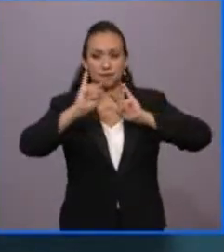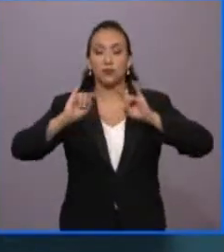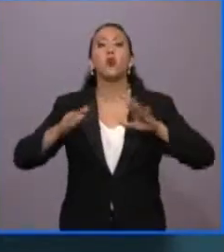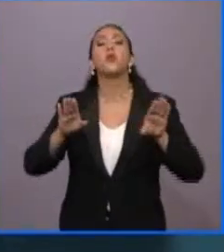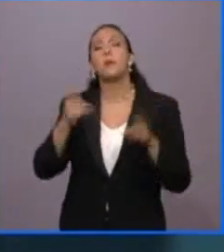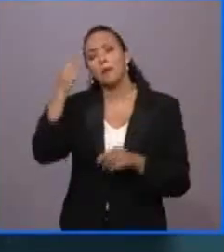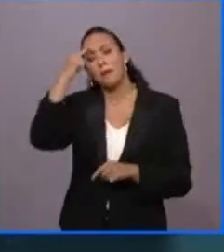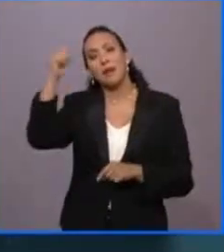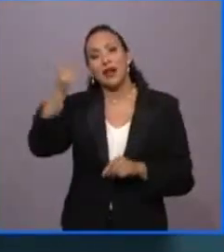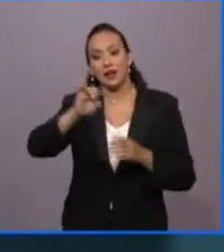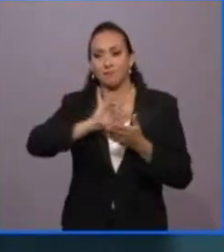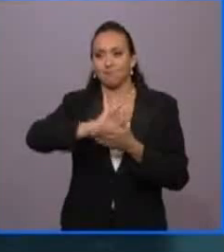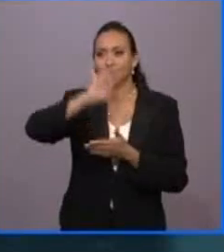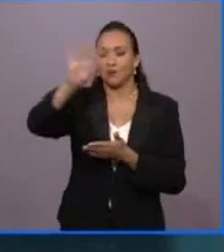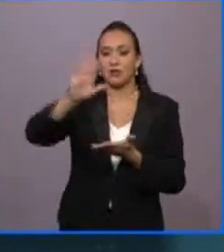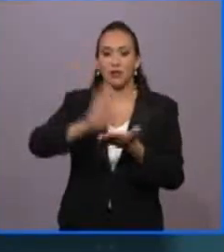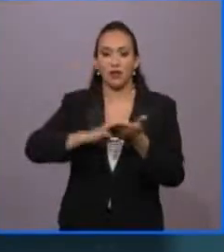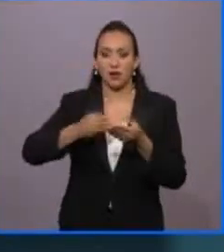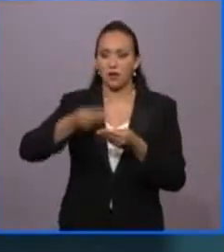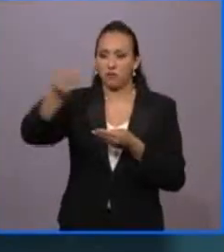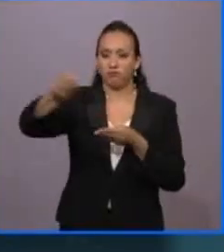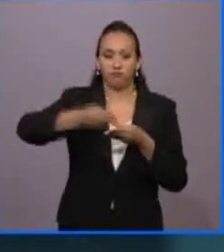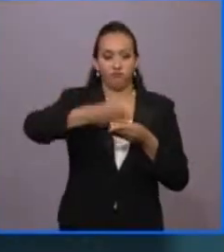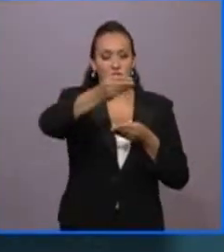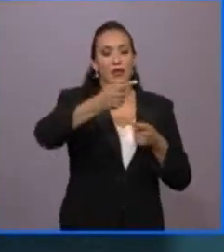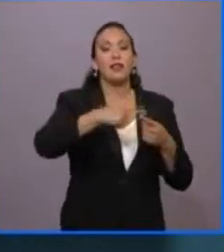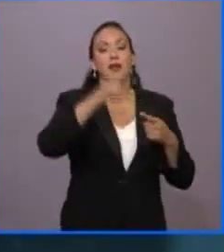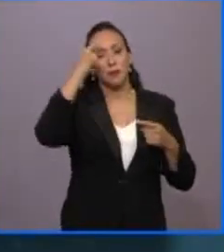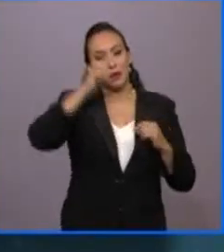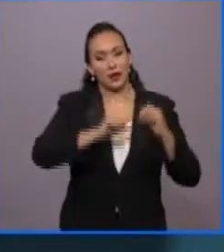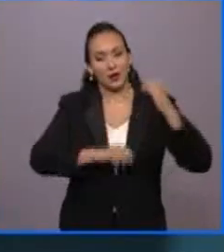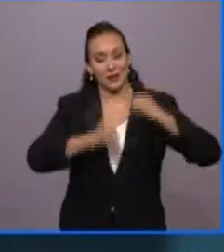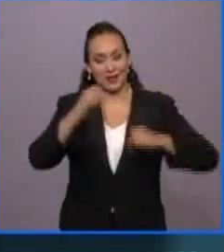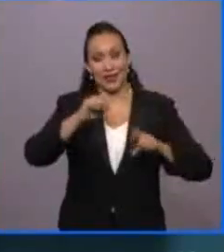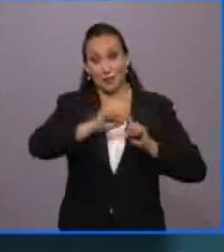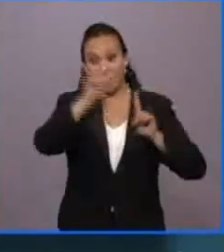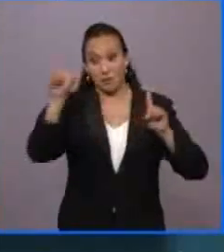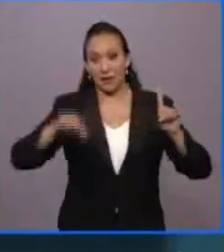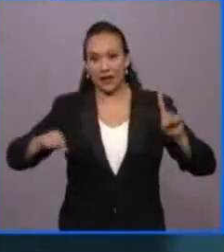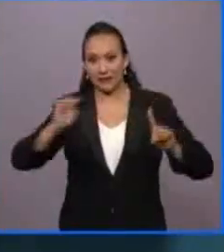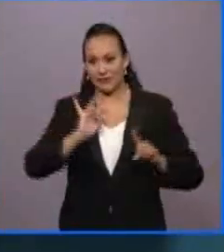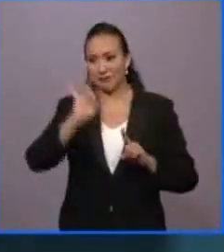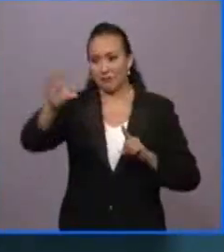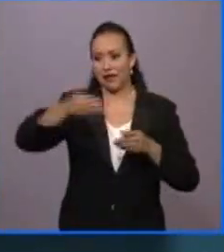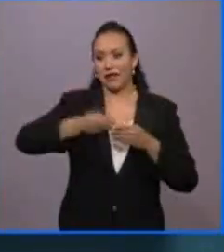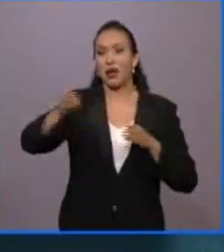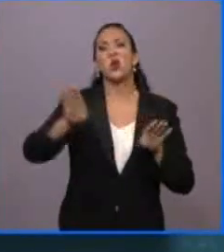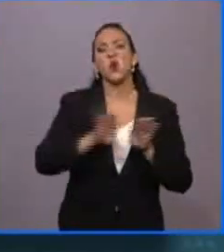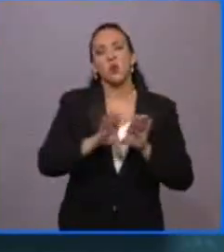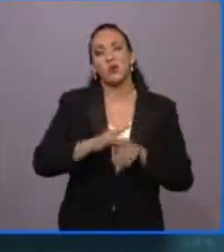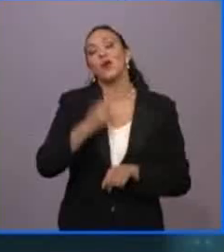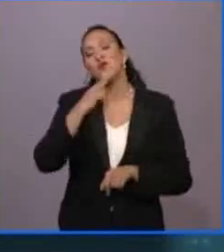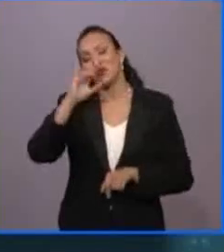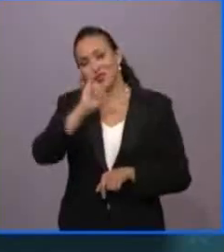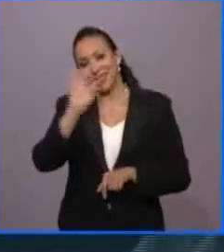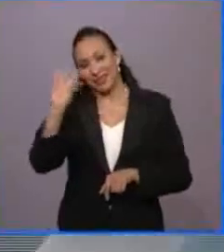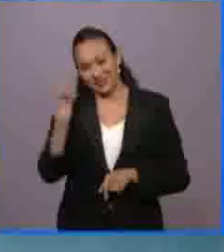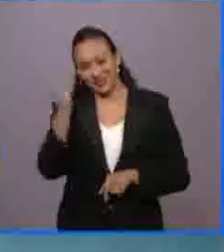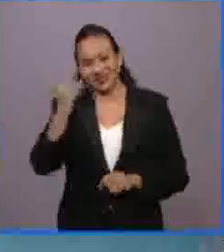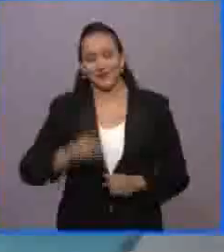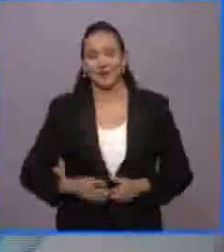de agilizar el envío y devolución de exhortos entre los poderes judiciales de todo el país mediante el uso de las nuevas